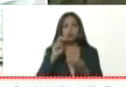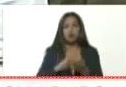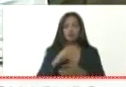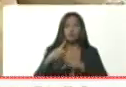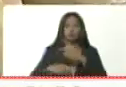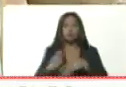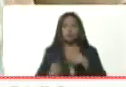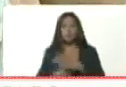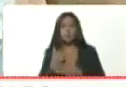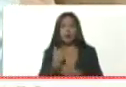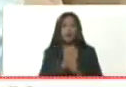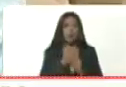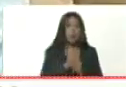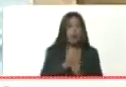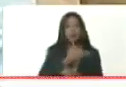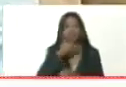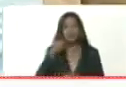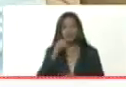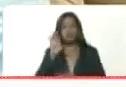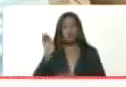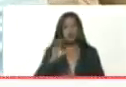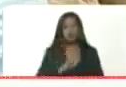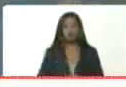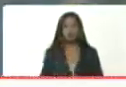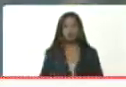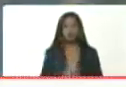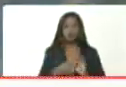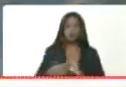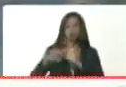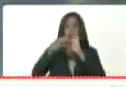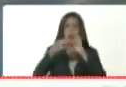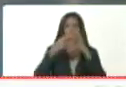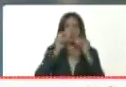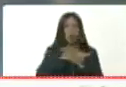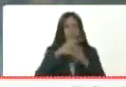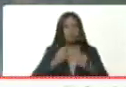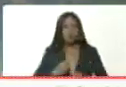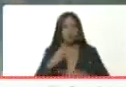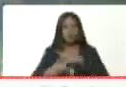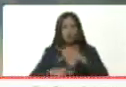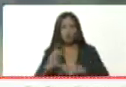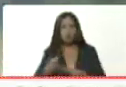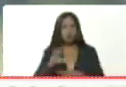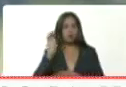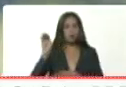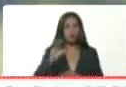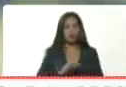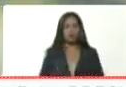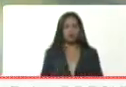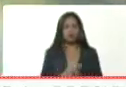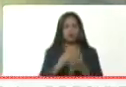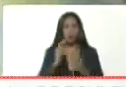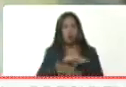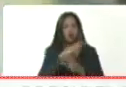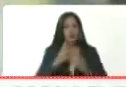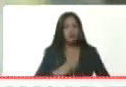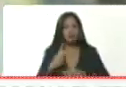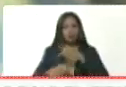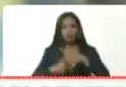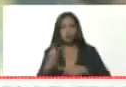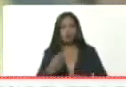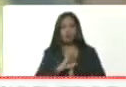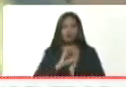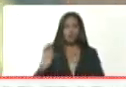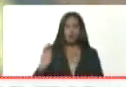cada vez más y trabajar mejor para el país uniendo todas las fuerzas productivas del país todas las fuerzas productivas de la